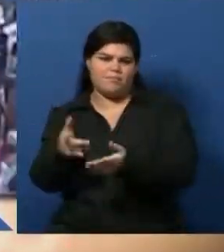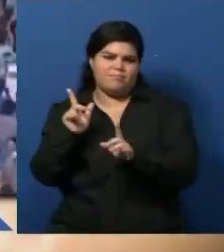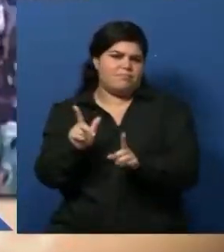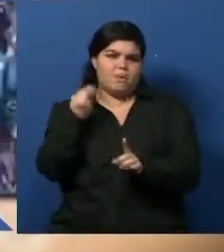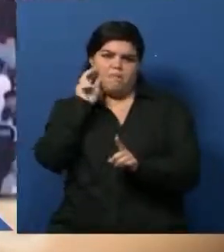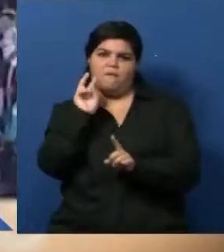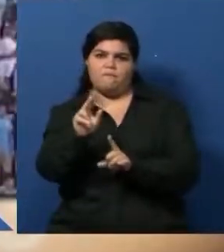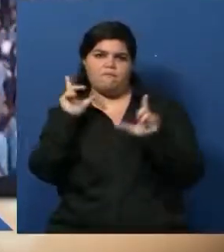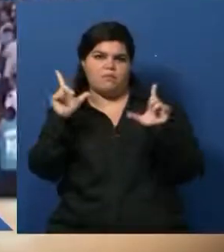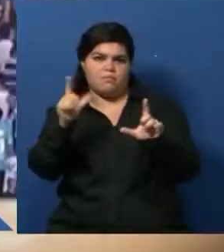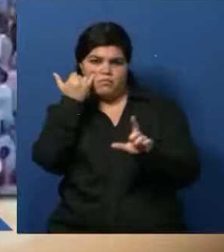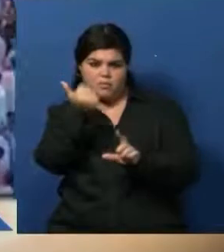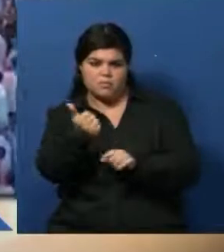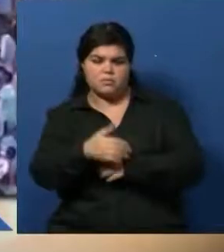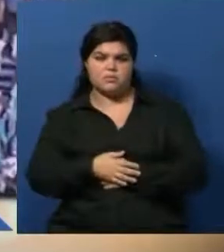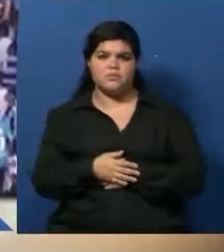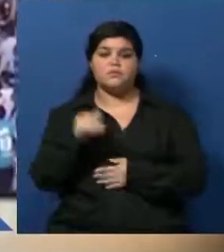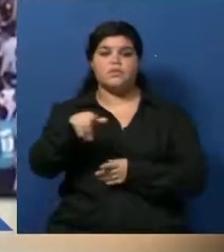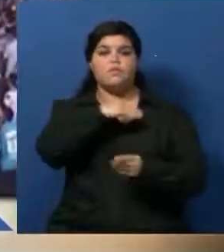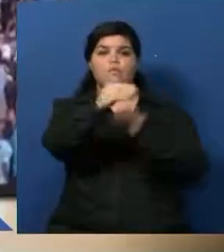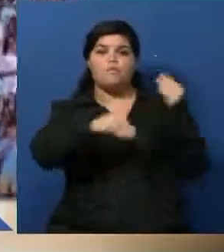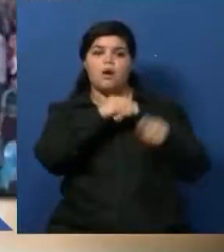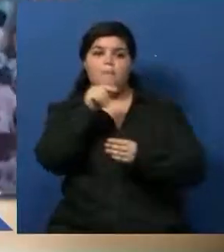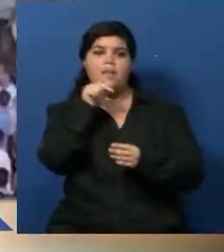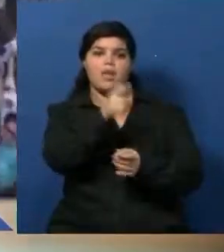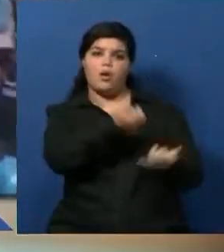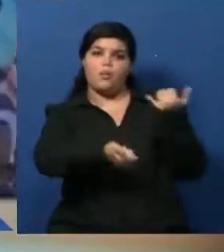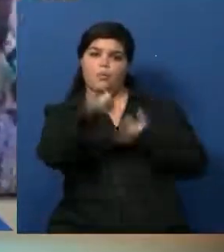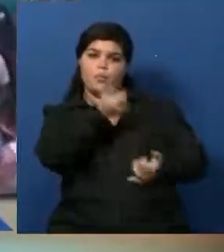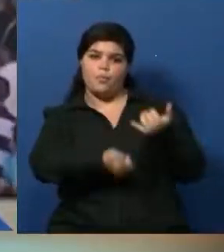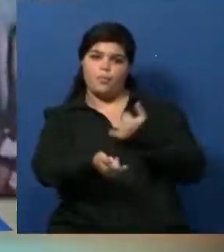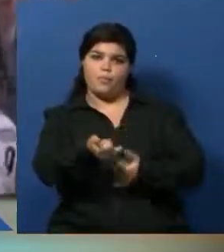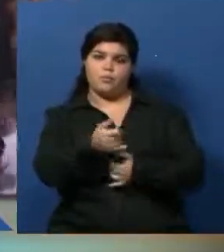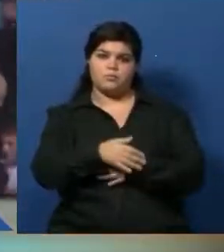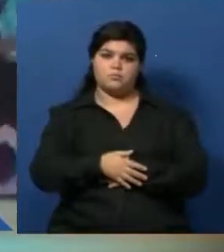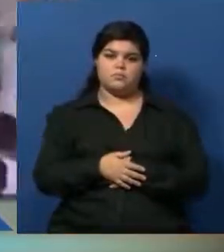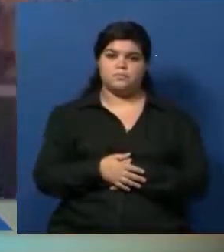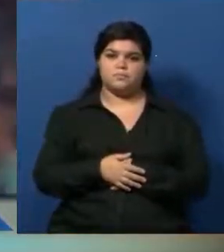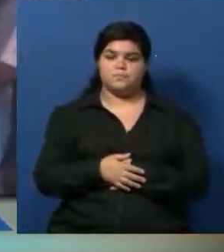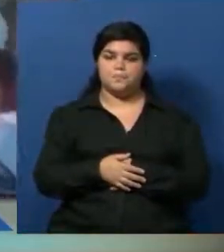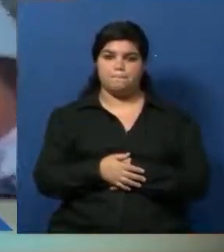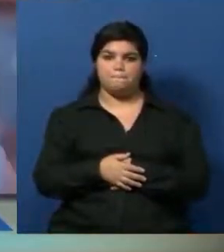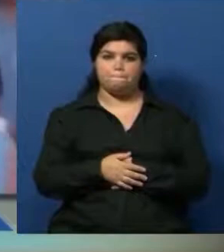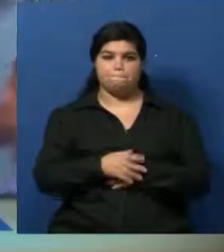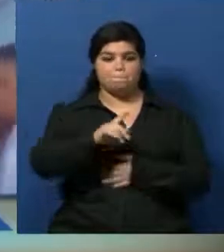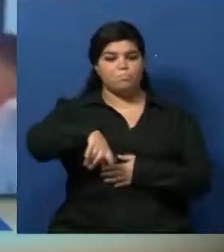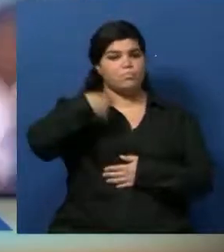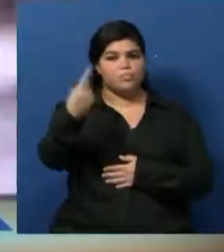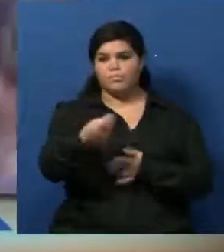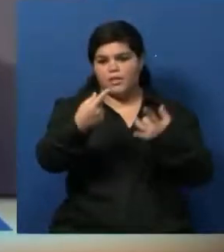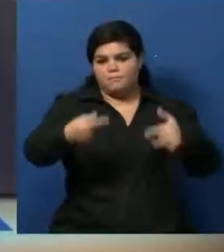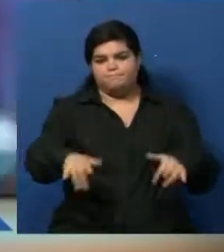Eso es lo que han contado los propios familiares del chico que falleció. Y después todo lo